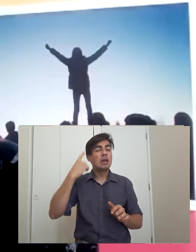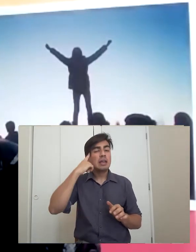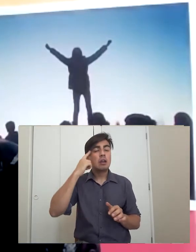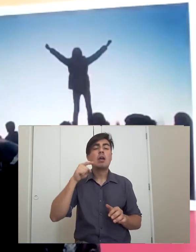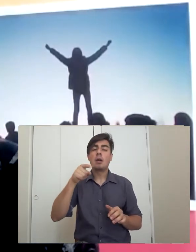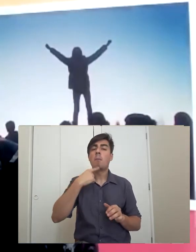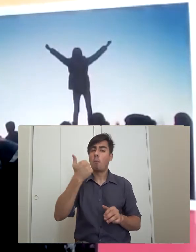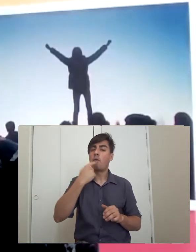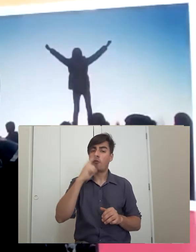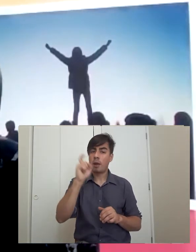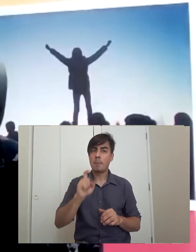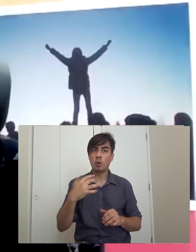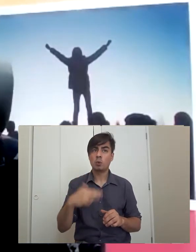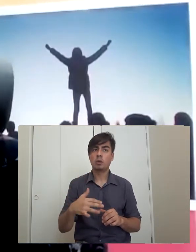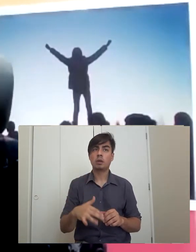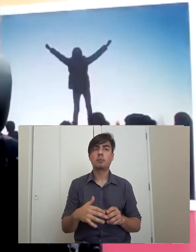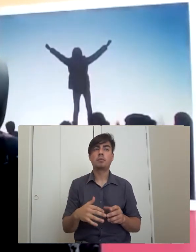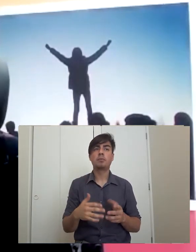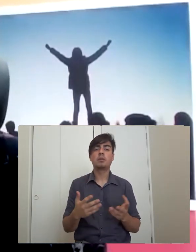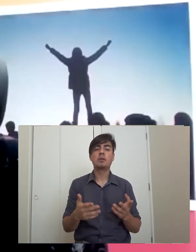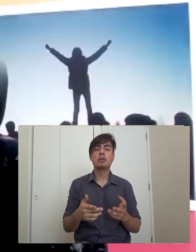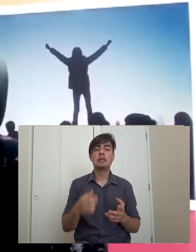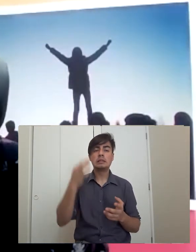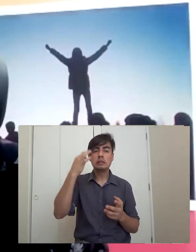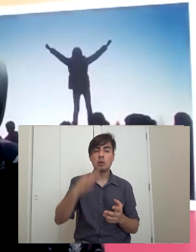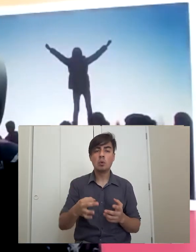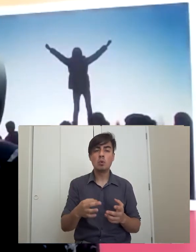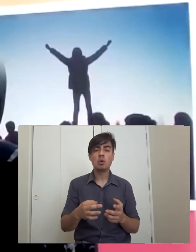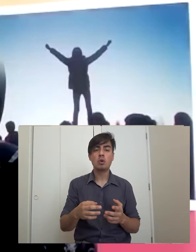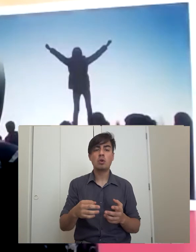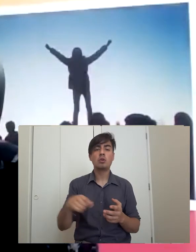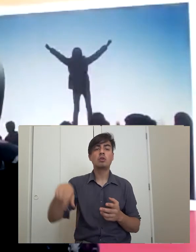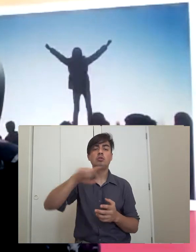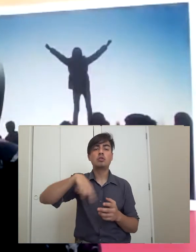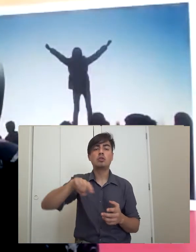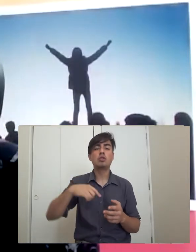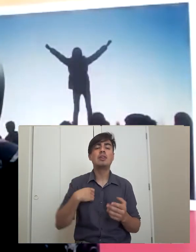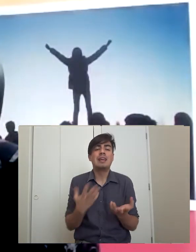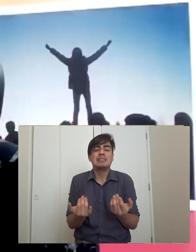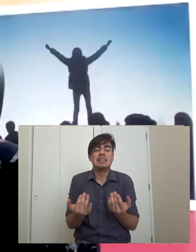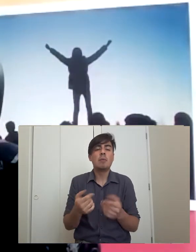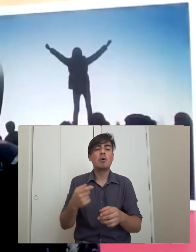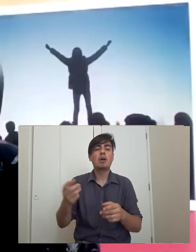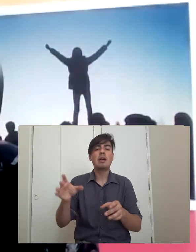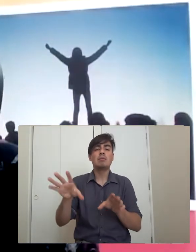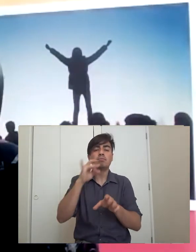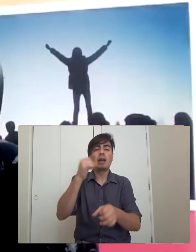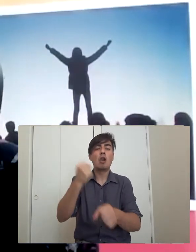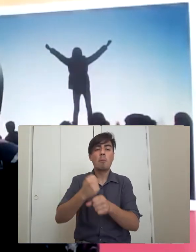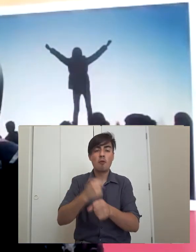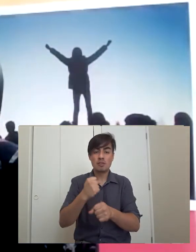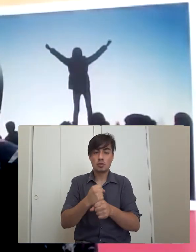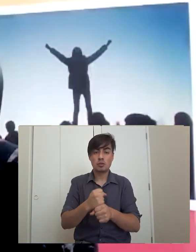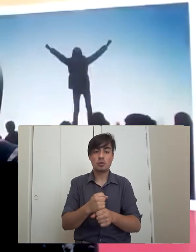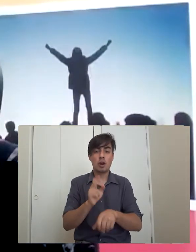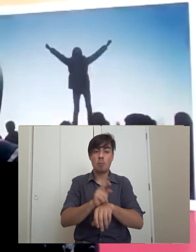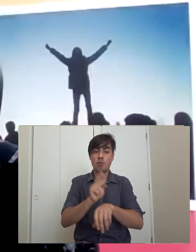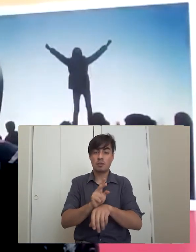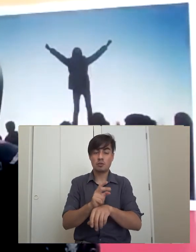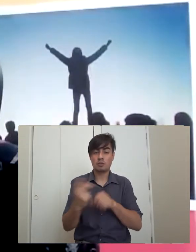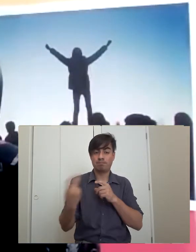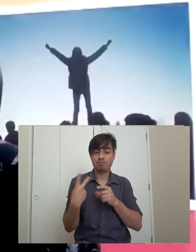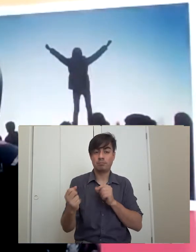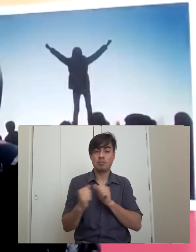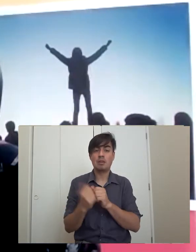una buena pregunta. De seguro necesitamos a los profesores y